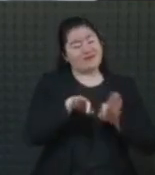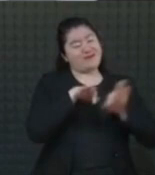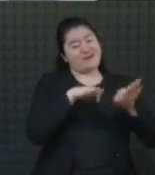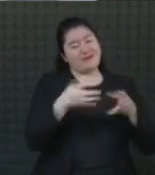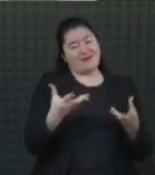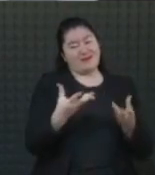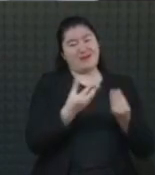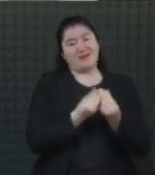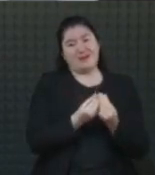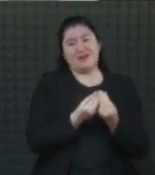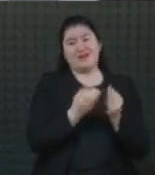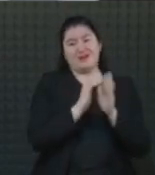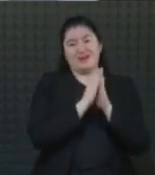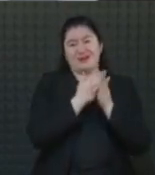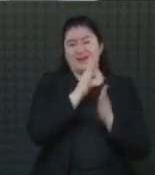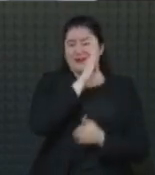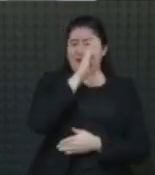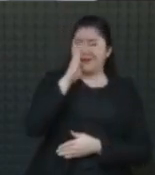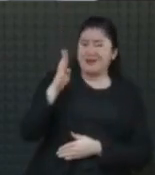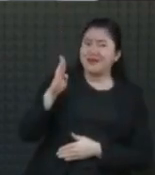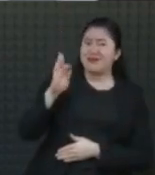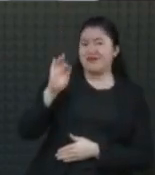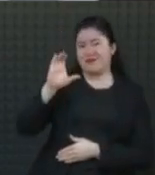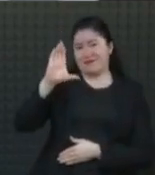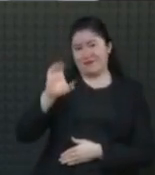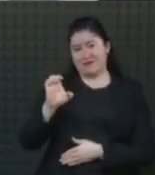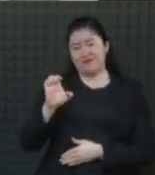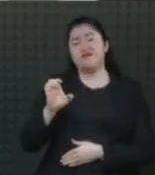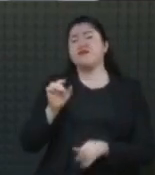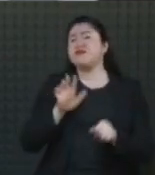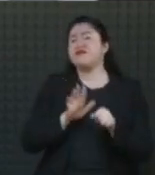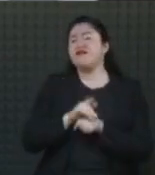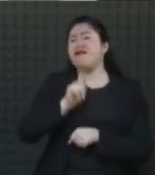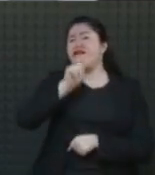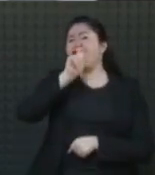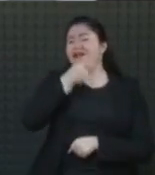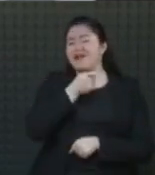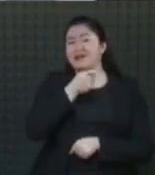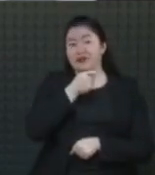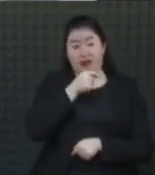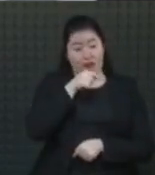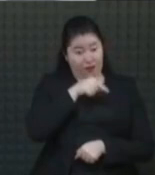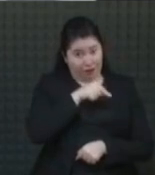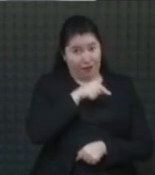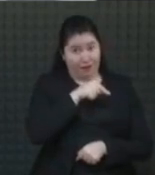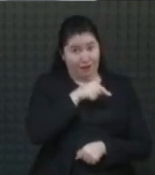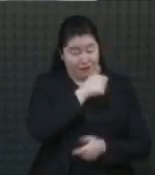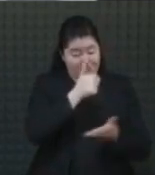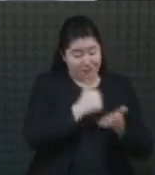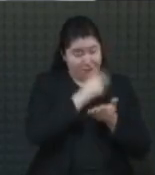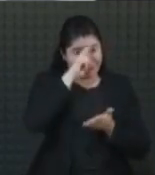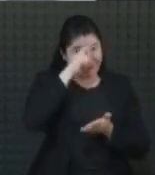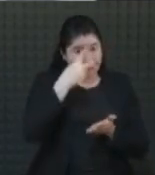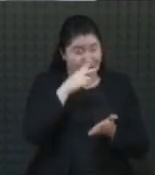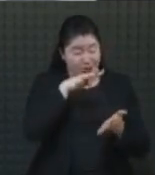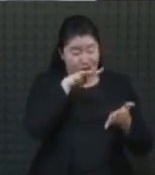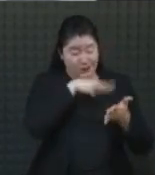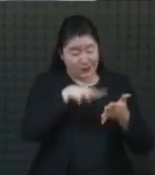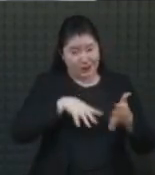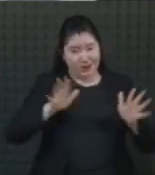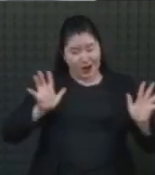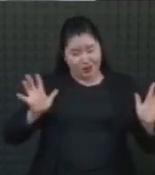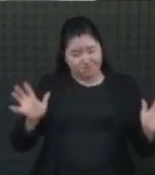que le encabece también en la ciudad, que es la promoción de la lectura en la Ciudad de México. ¿Y por qué